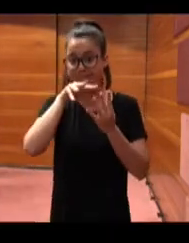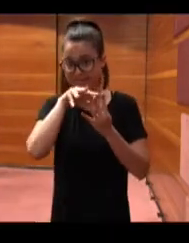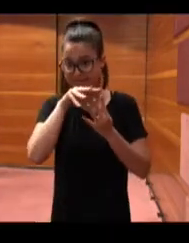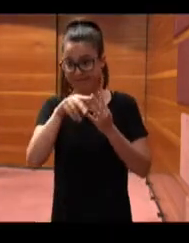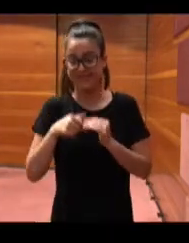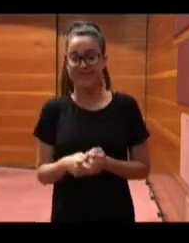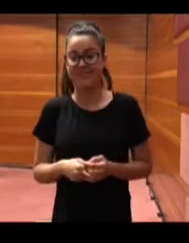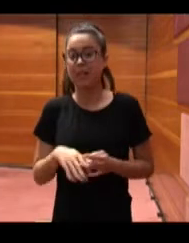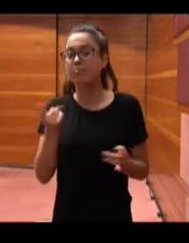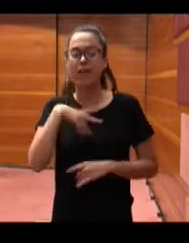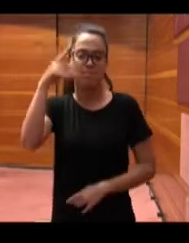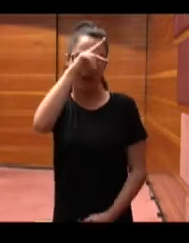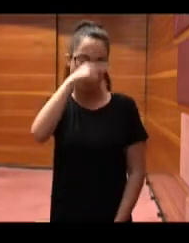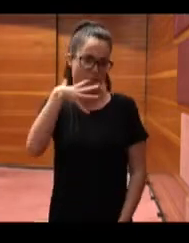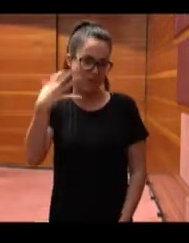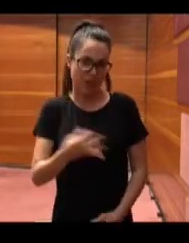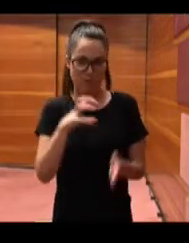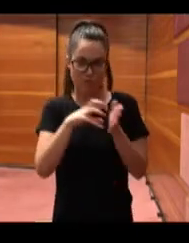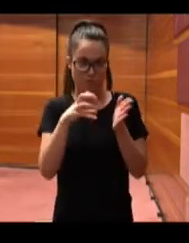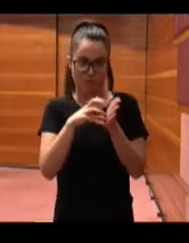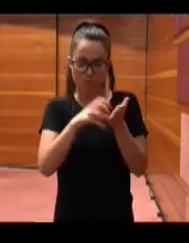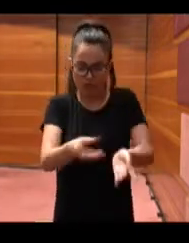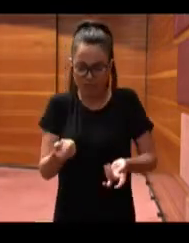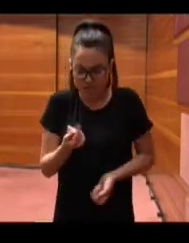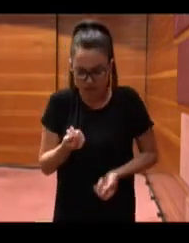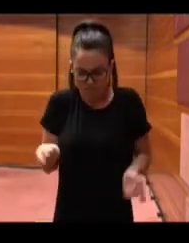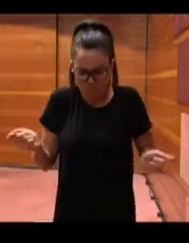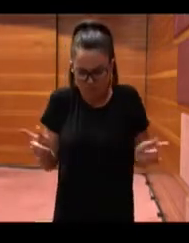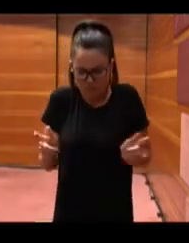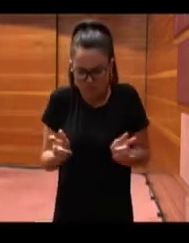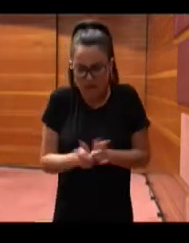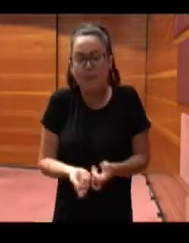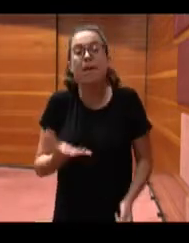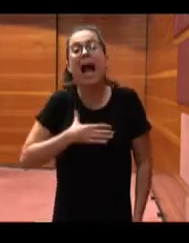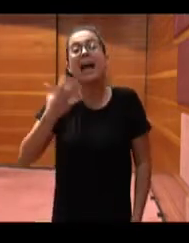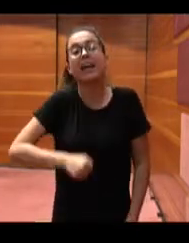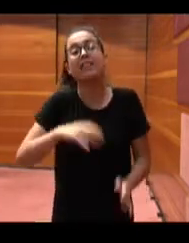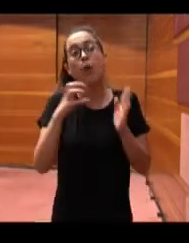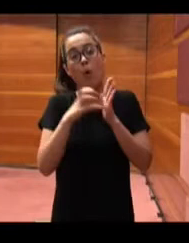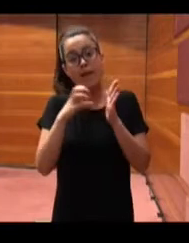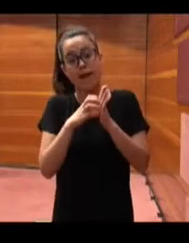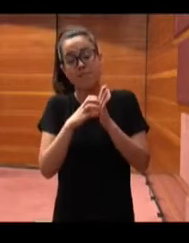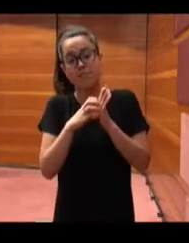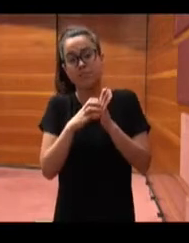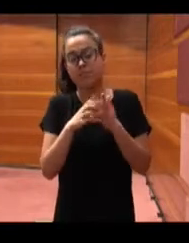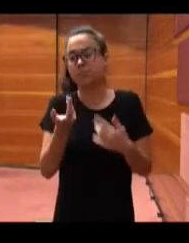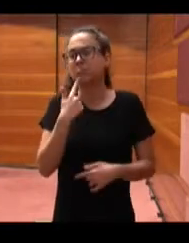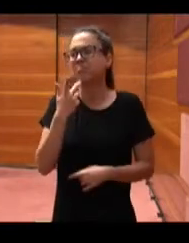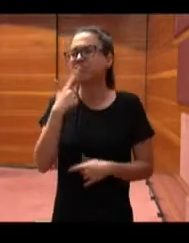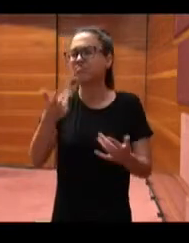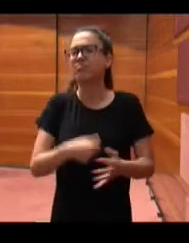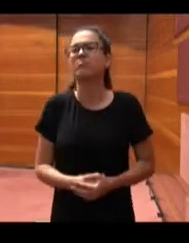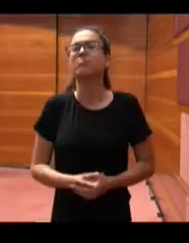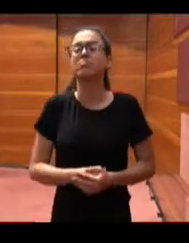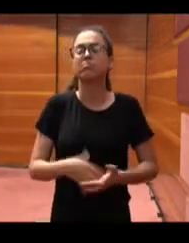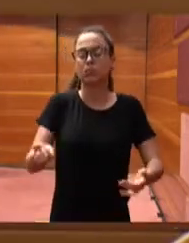pues probablemente sería preocupado. Porque igual además tiene un motivo. Igual el alcalde de Cuenca, si salía aquí, diría, efectivamente, porque yo he pensado